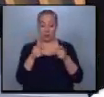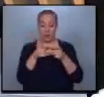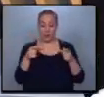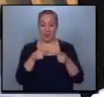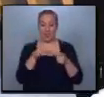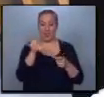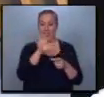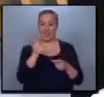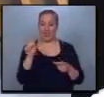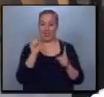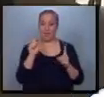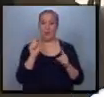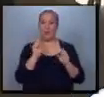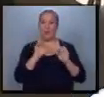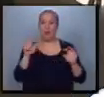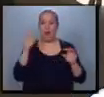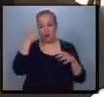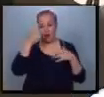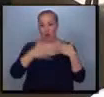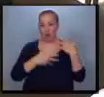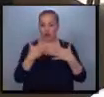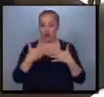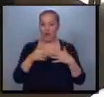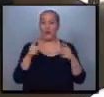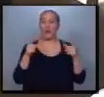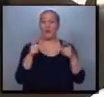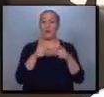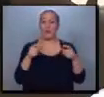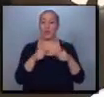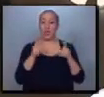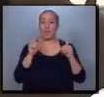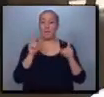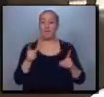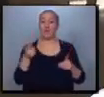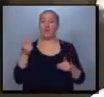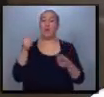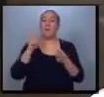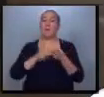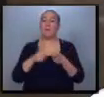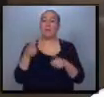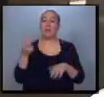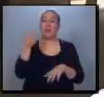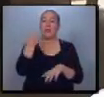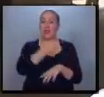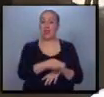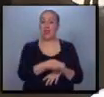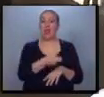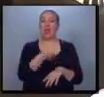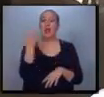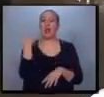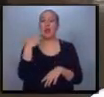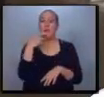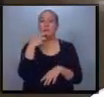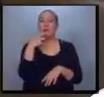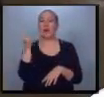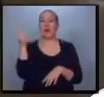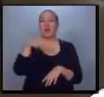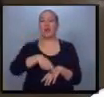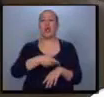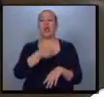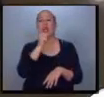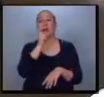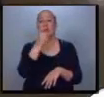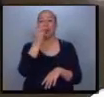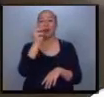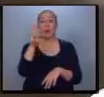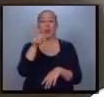el billete de la confusión, el billete que justamente dejó esta pareja que vino el día viernes a tomar un café a este